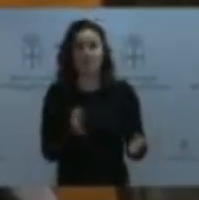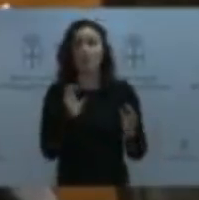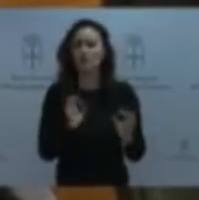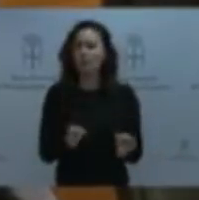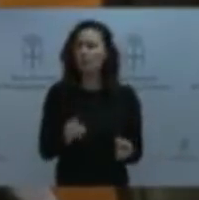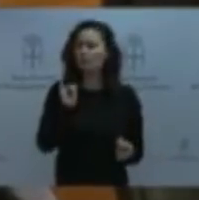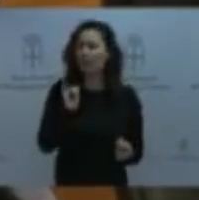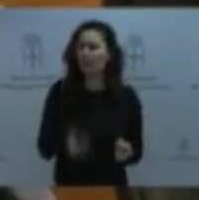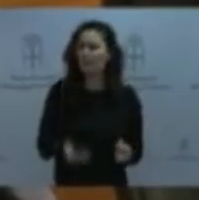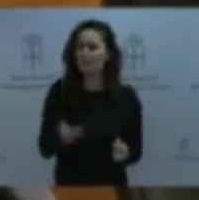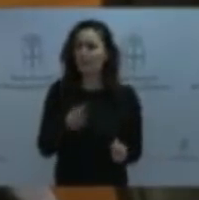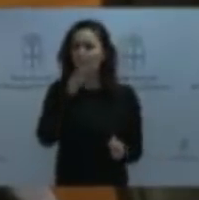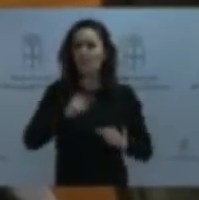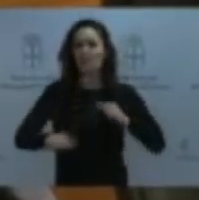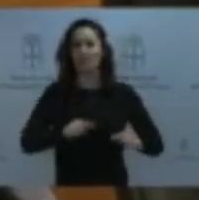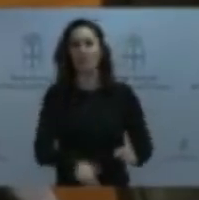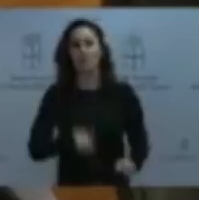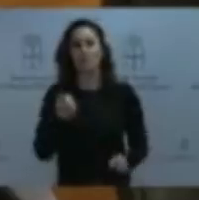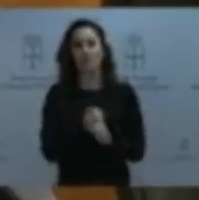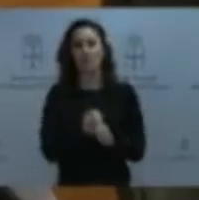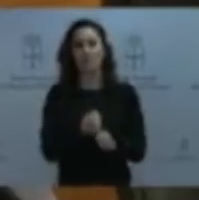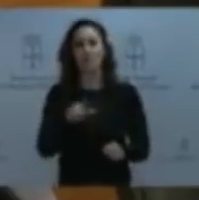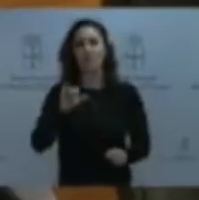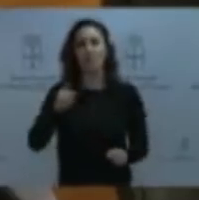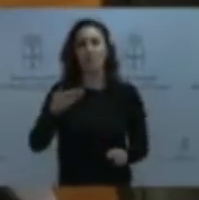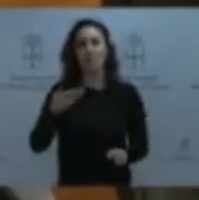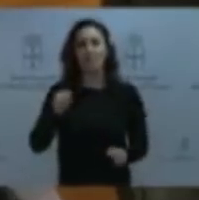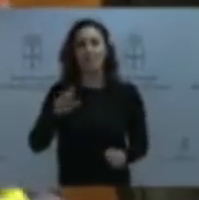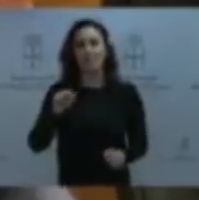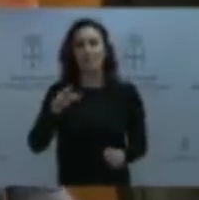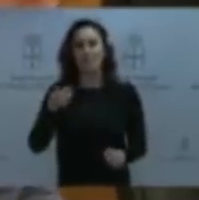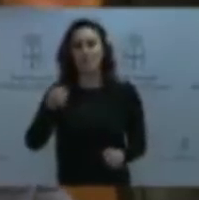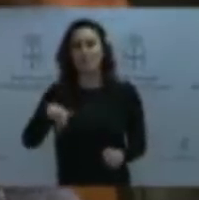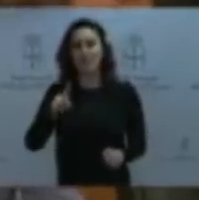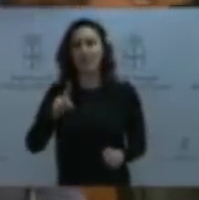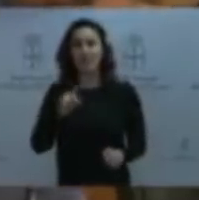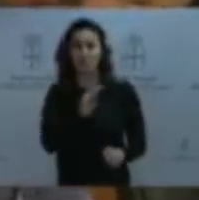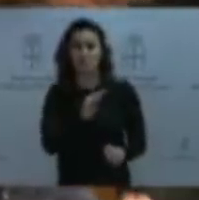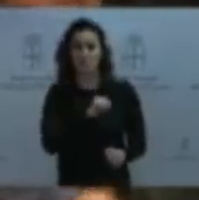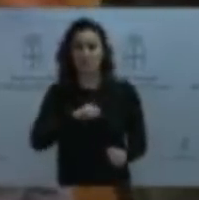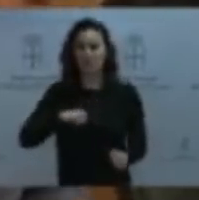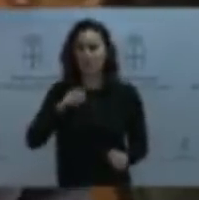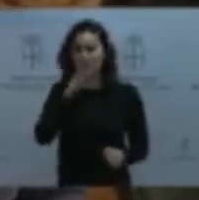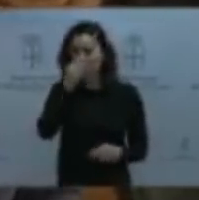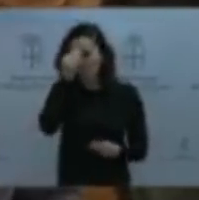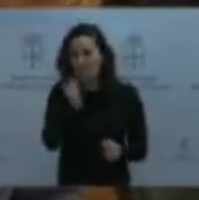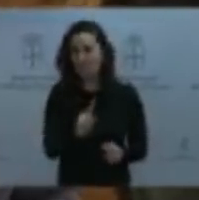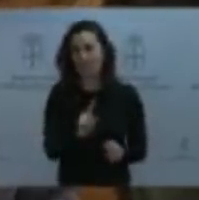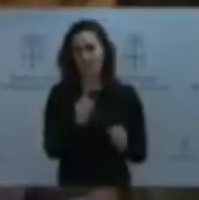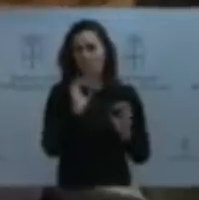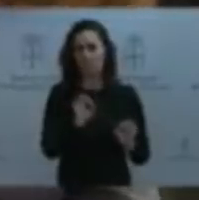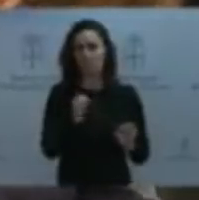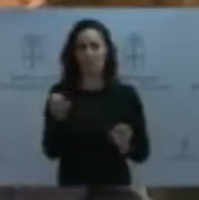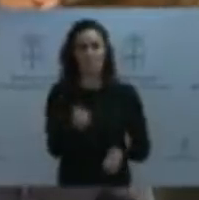era privada. Yo le pido, por si se le ha olvidado, al director general de Trabajo que le traslade, que le recuerde la participación pública, la